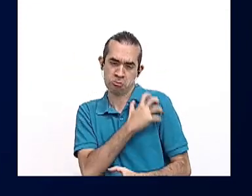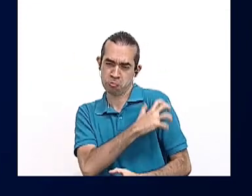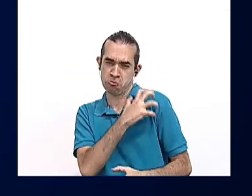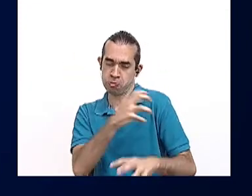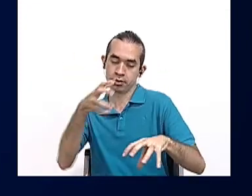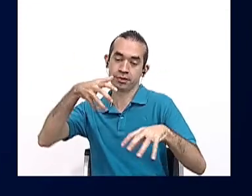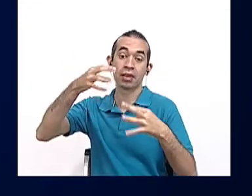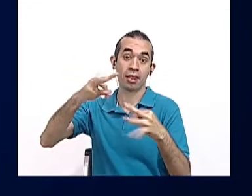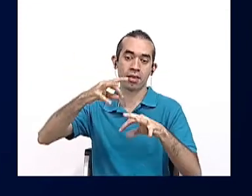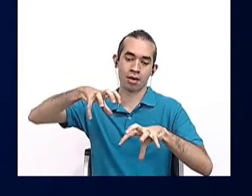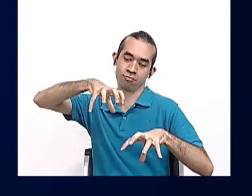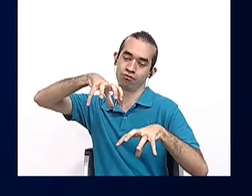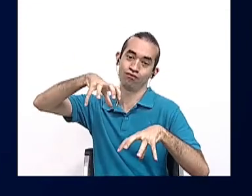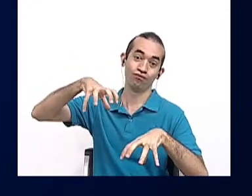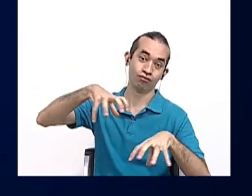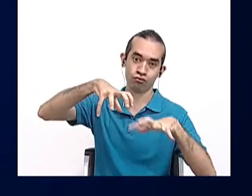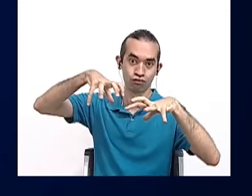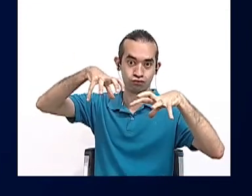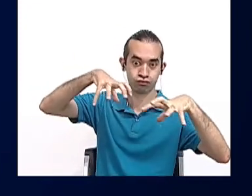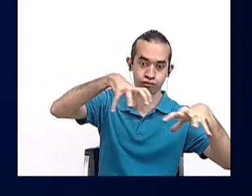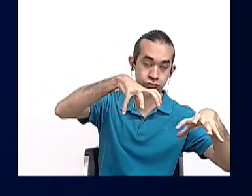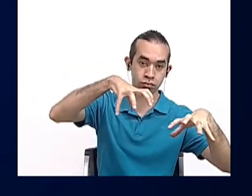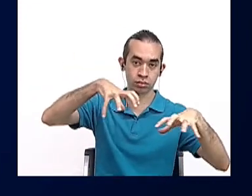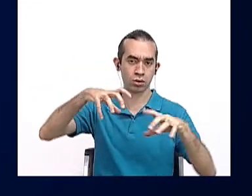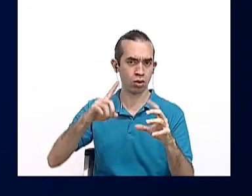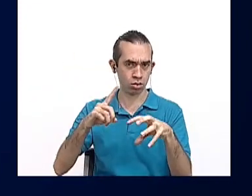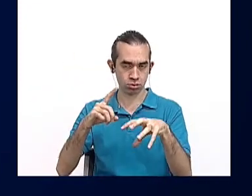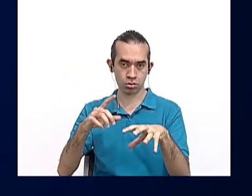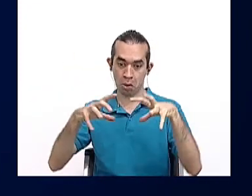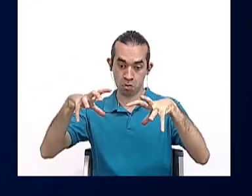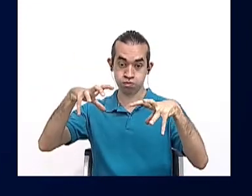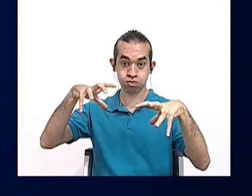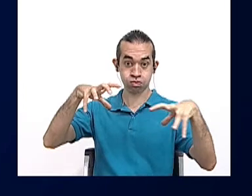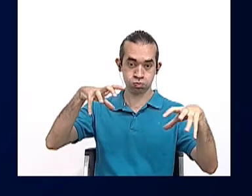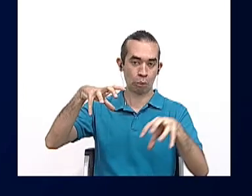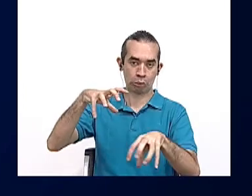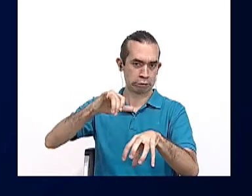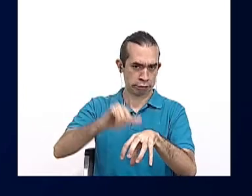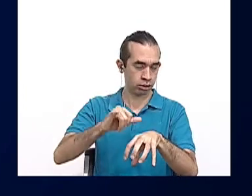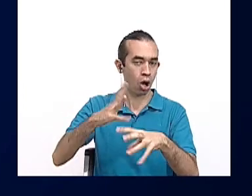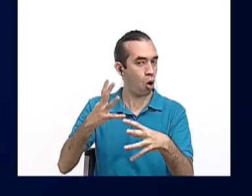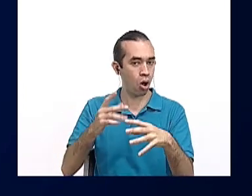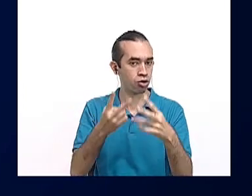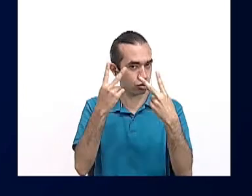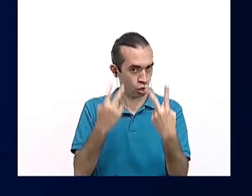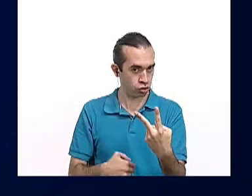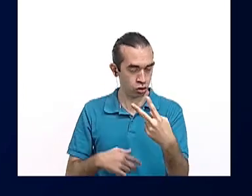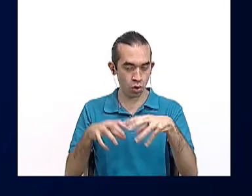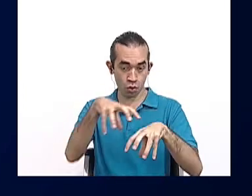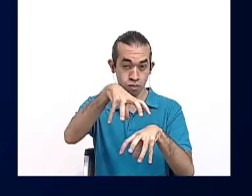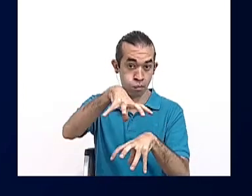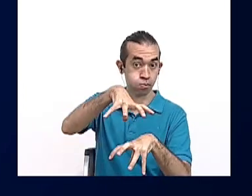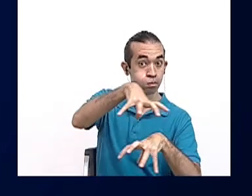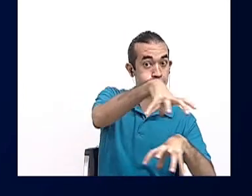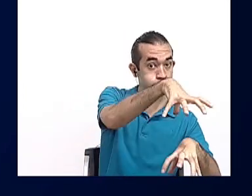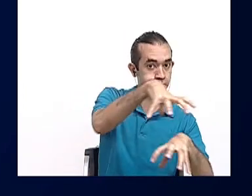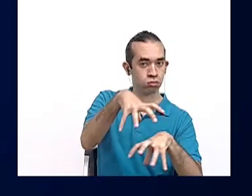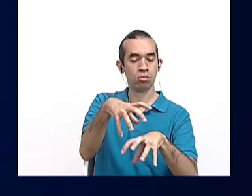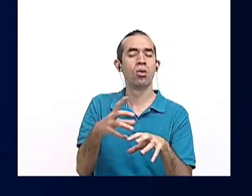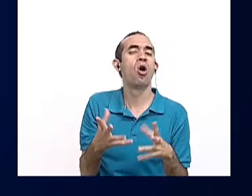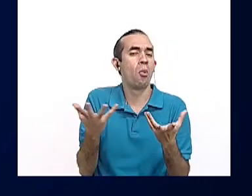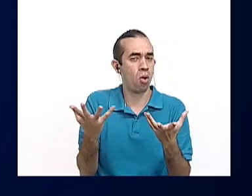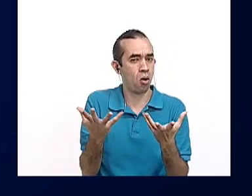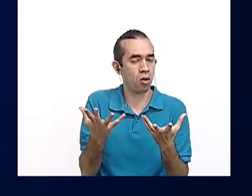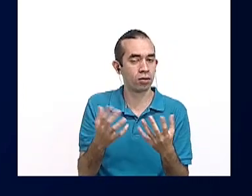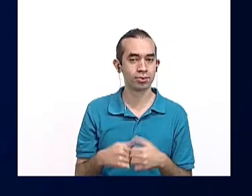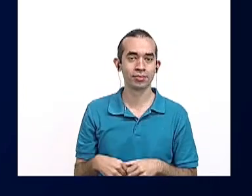mover esas burbujas. ¿Se moverá solo la burbuja exterior o se moverán las 2? ¿Qué creen ustedes?